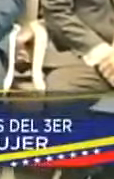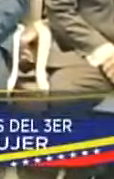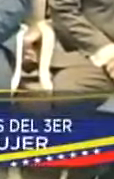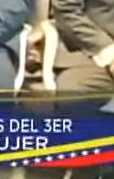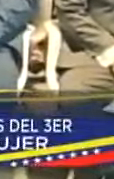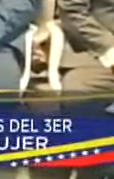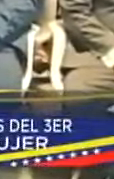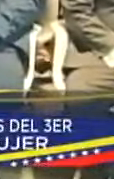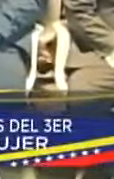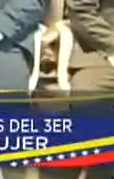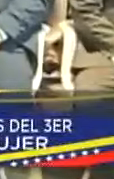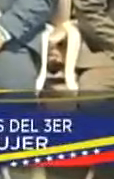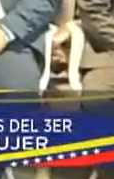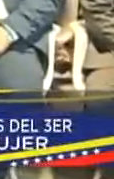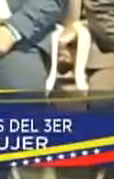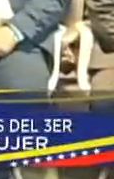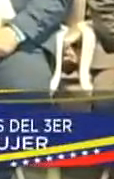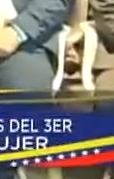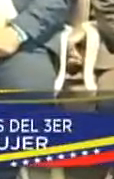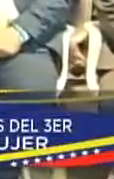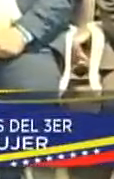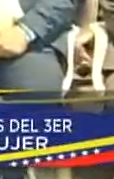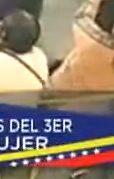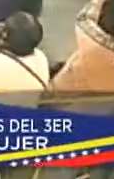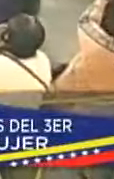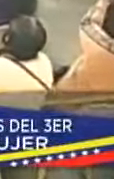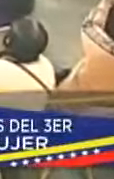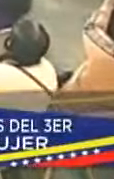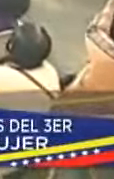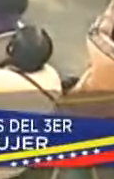a Cardenales del éxito, vale, suena